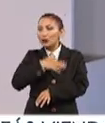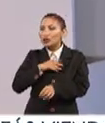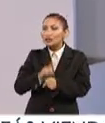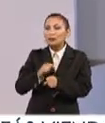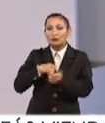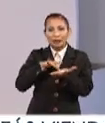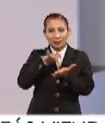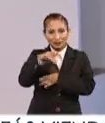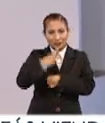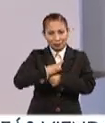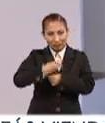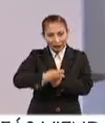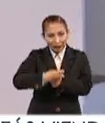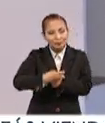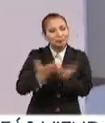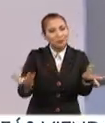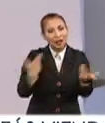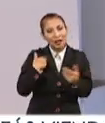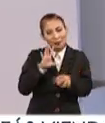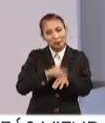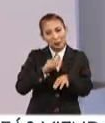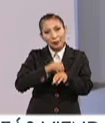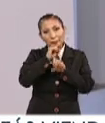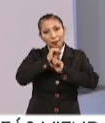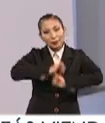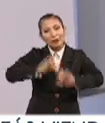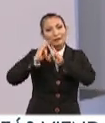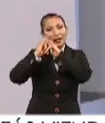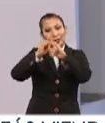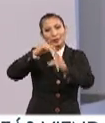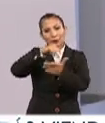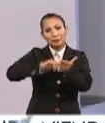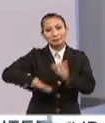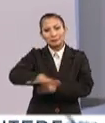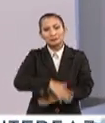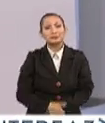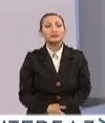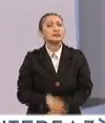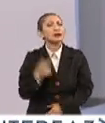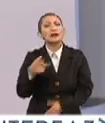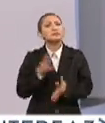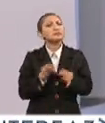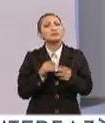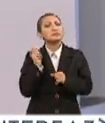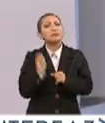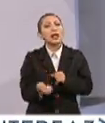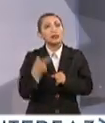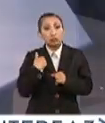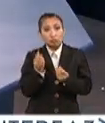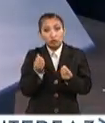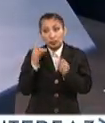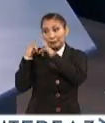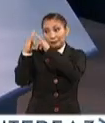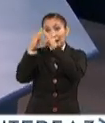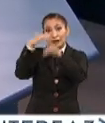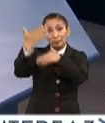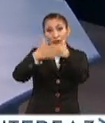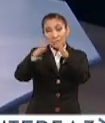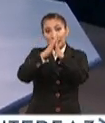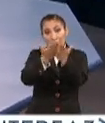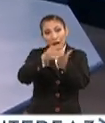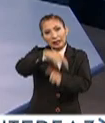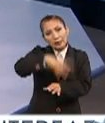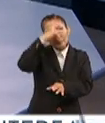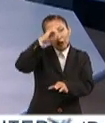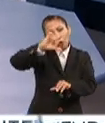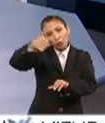Cristina. Muchas gracias por la invitación y que nos permitan difundir la feria en este espacio. Cuéntanos de qué se trata, porque tenemos muchas ferias importantes del libro ya en